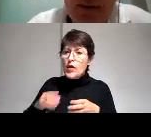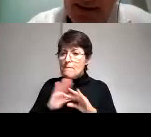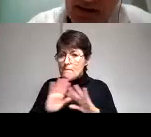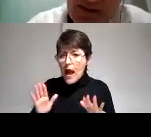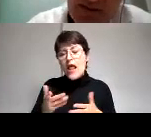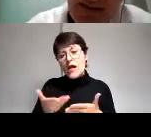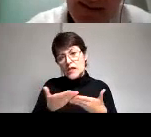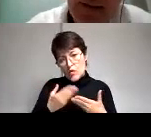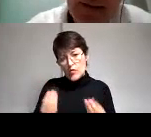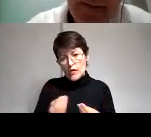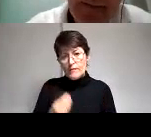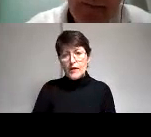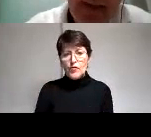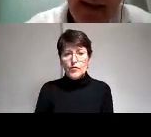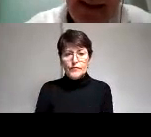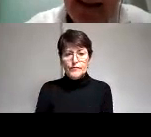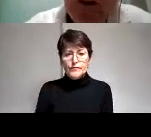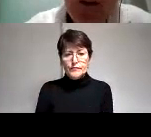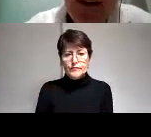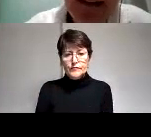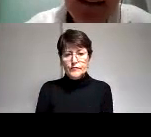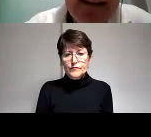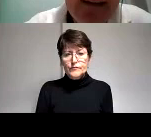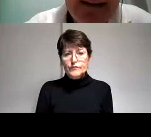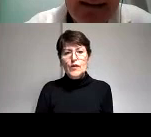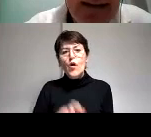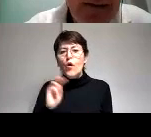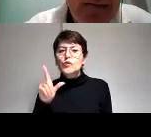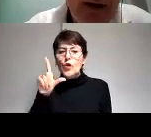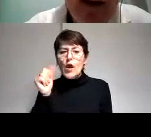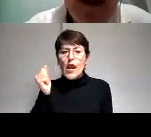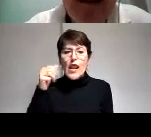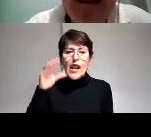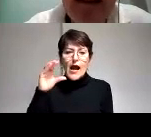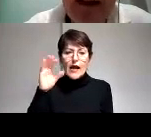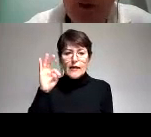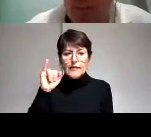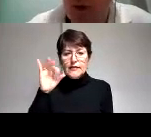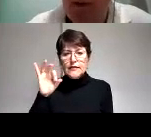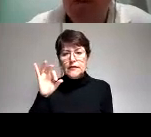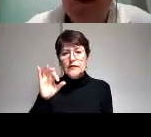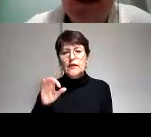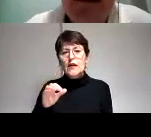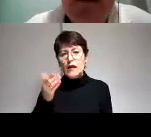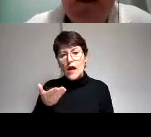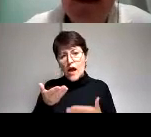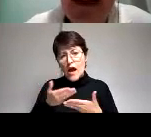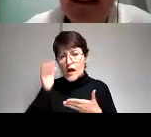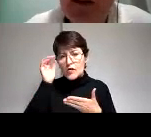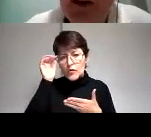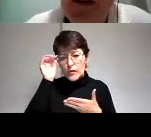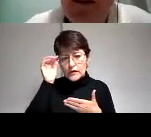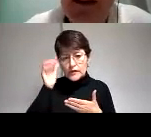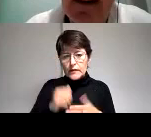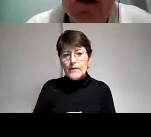con Bifidobacterium infantis. Y en el caso del lactis, mejora la actividad como propio, mejora la actividad fagocítica